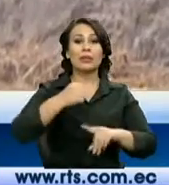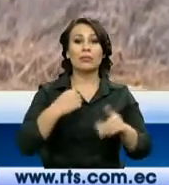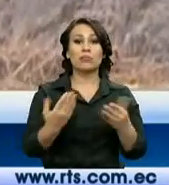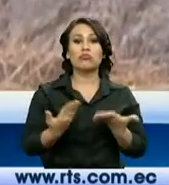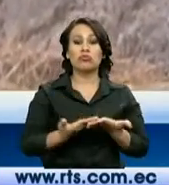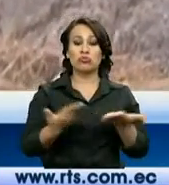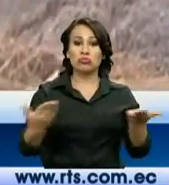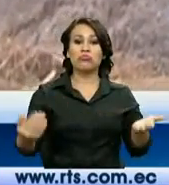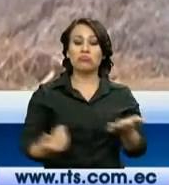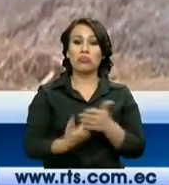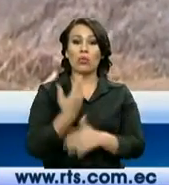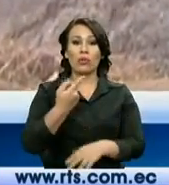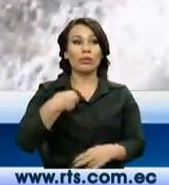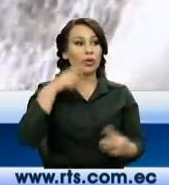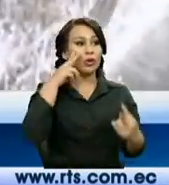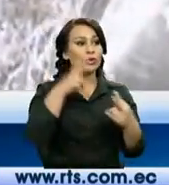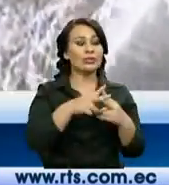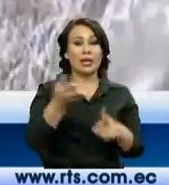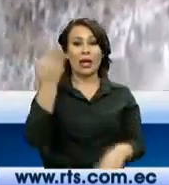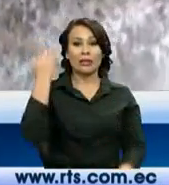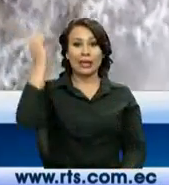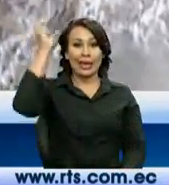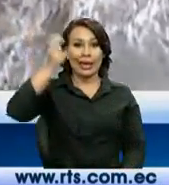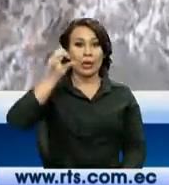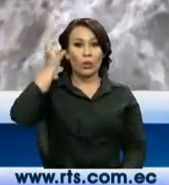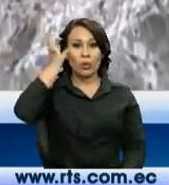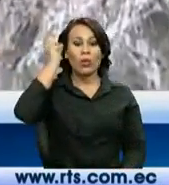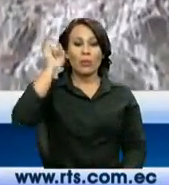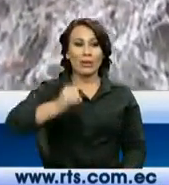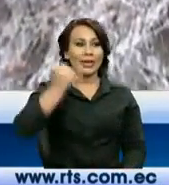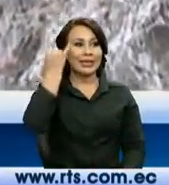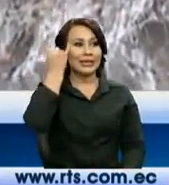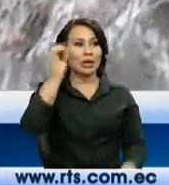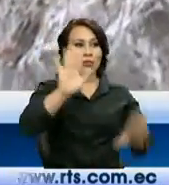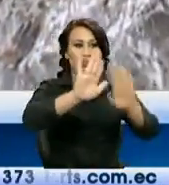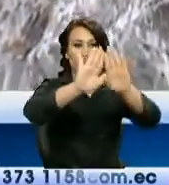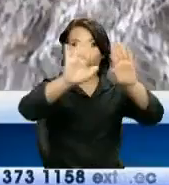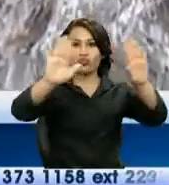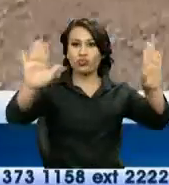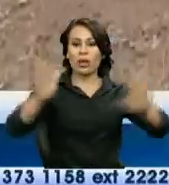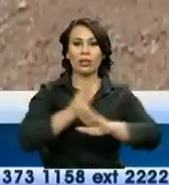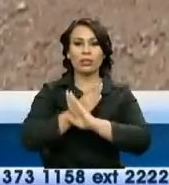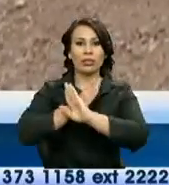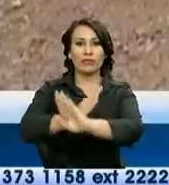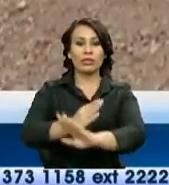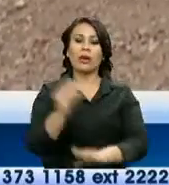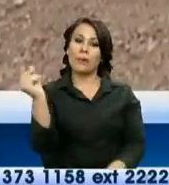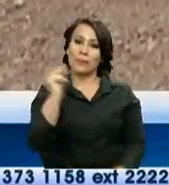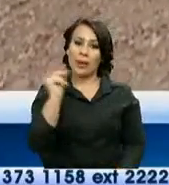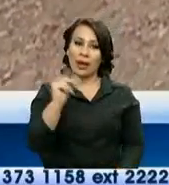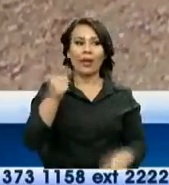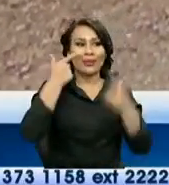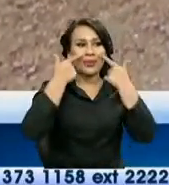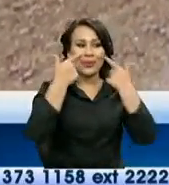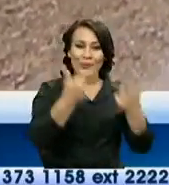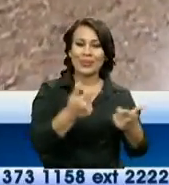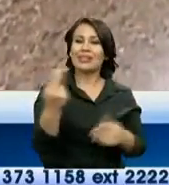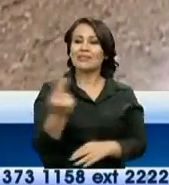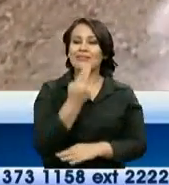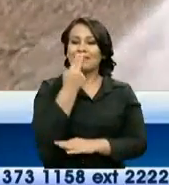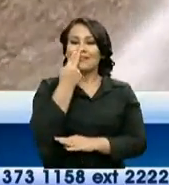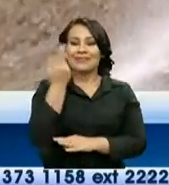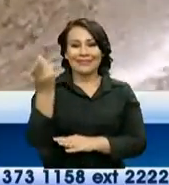país, aunque conocido en Europa, ya que permite crear una capa protectora a bajo costo y cuidando el